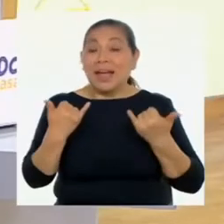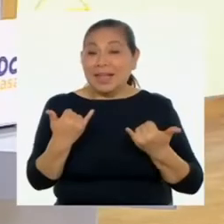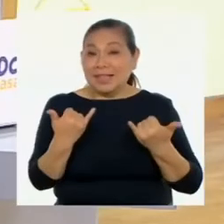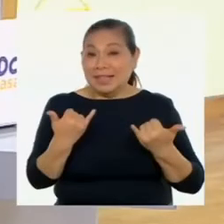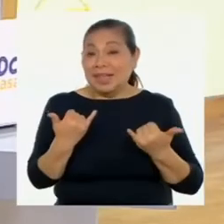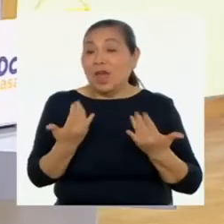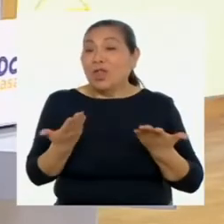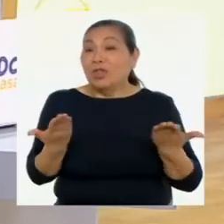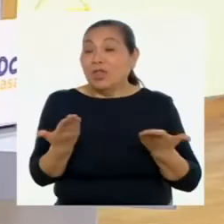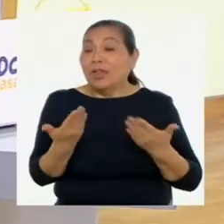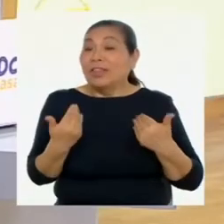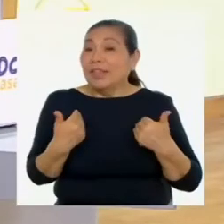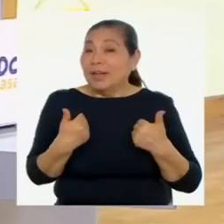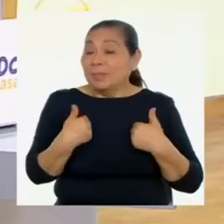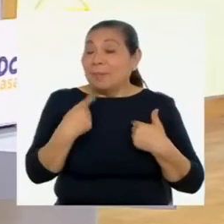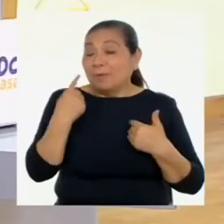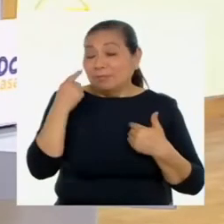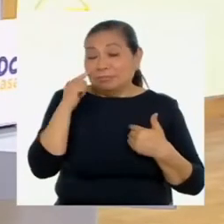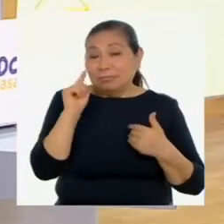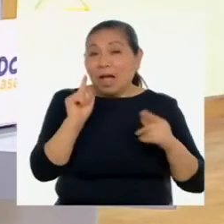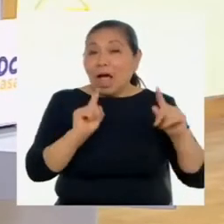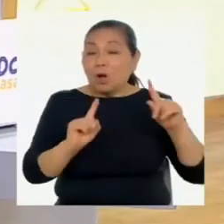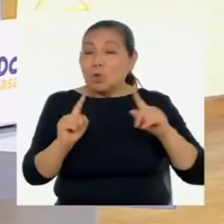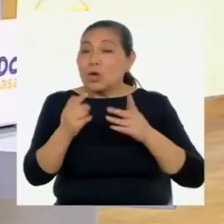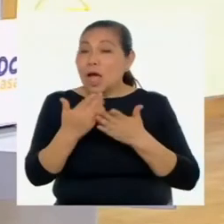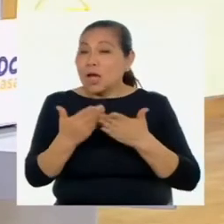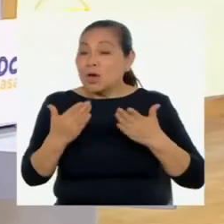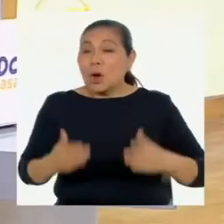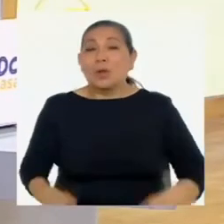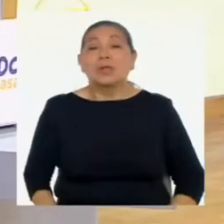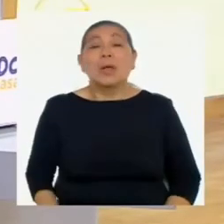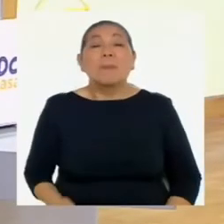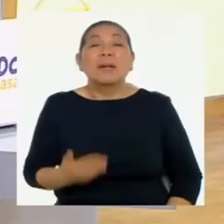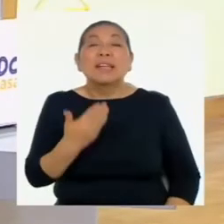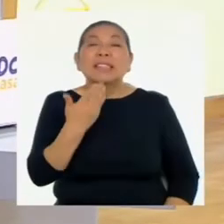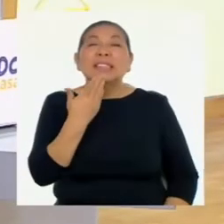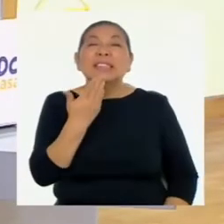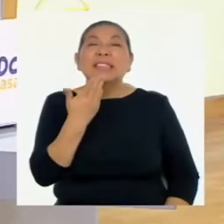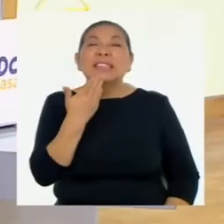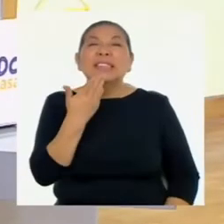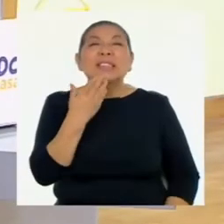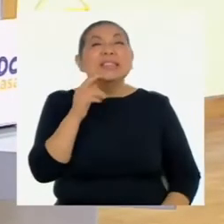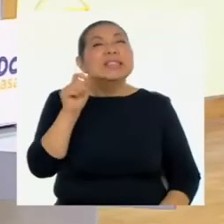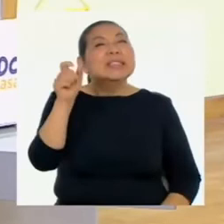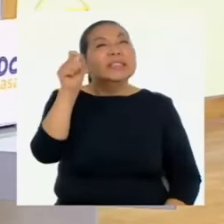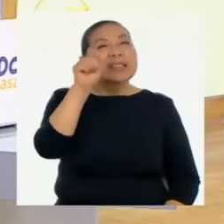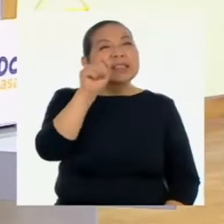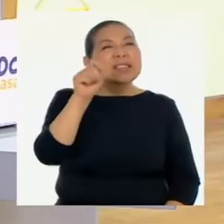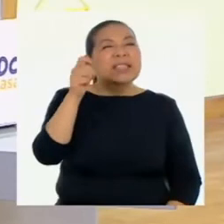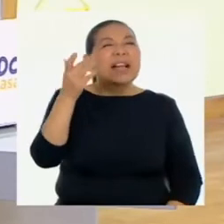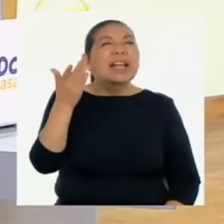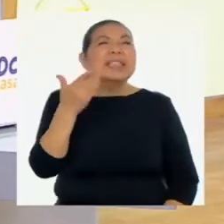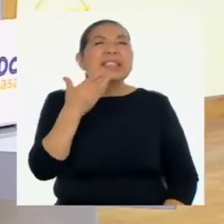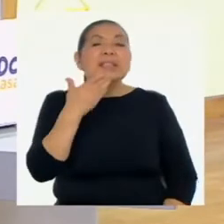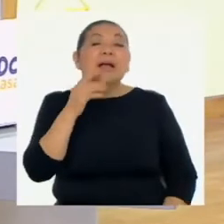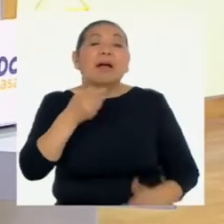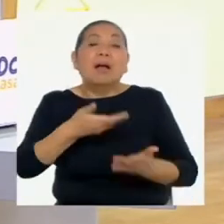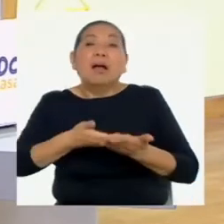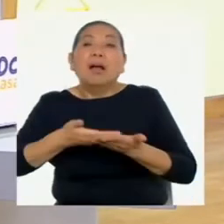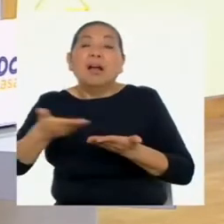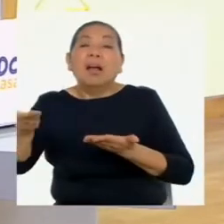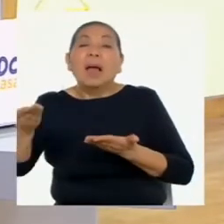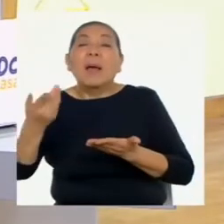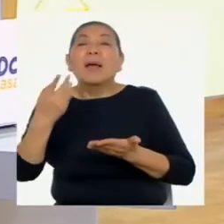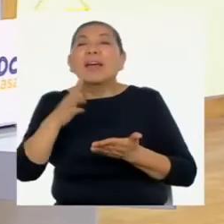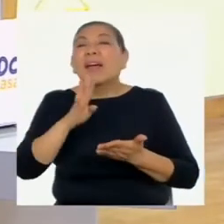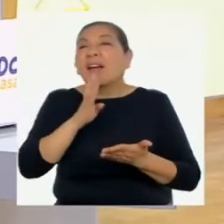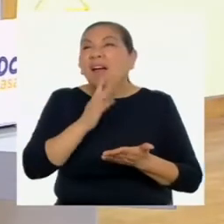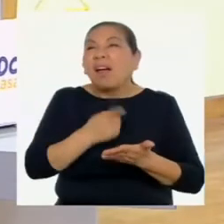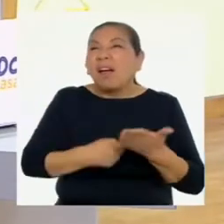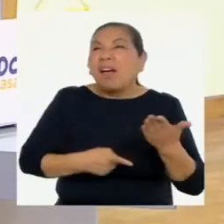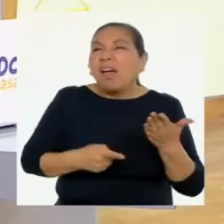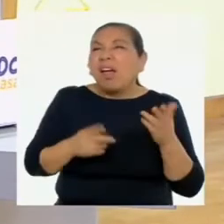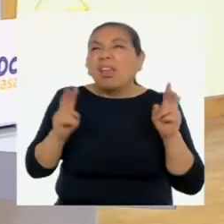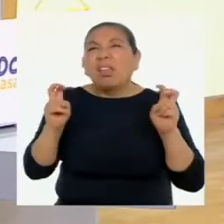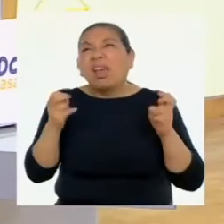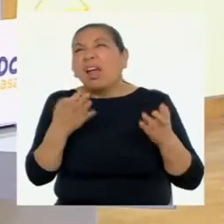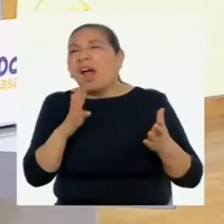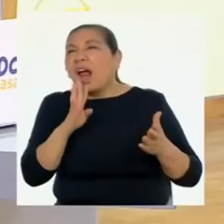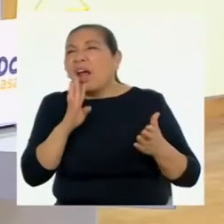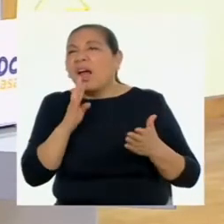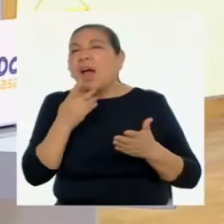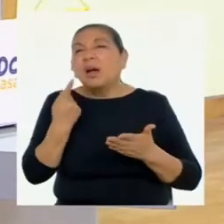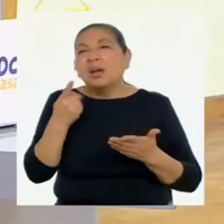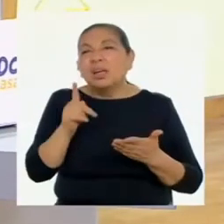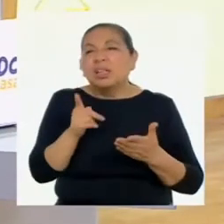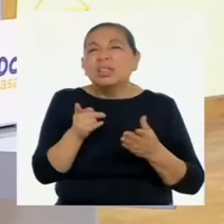aquí es donde debemos tener en cuenta algunas cosas, como quién será nuestro lector o destinatario, de qué se hablará o nuestro tema,